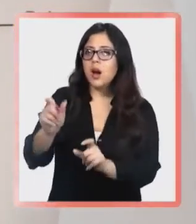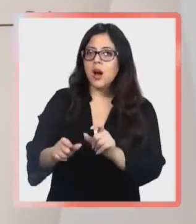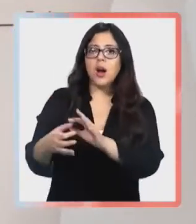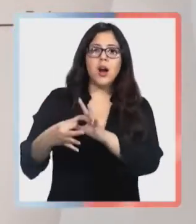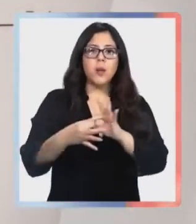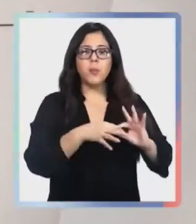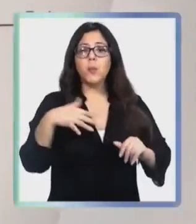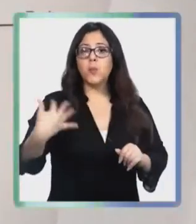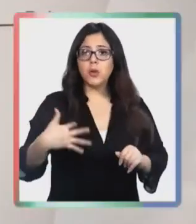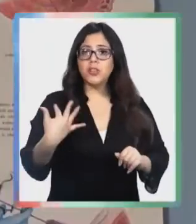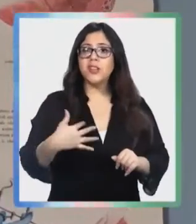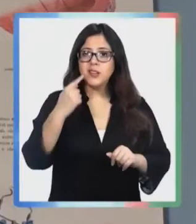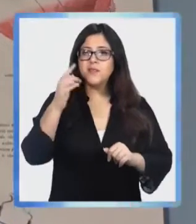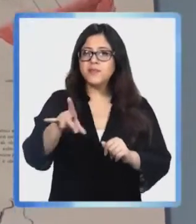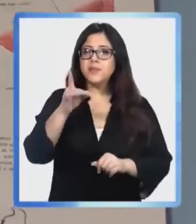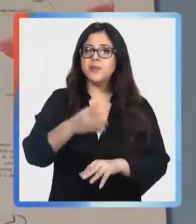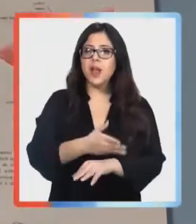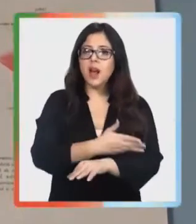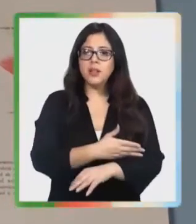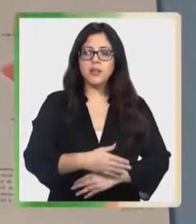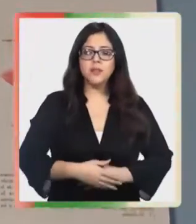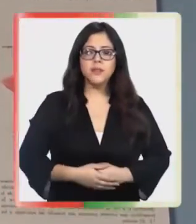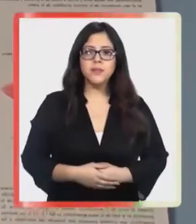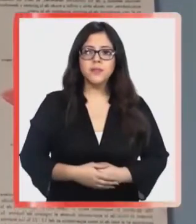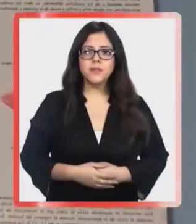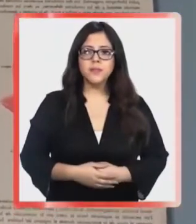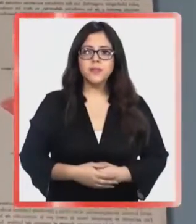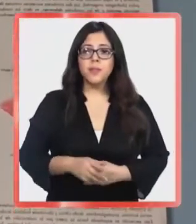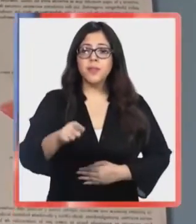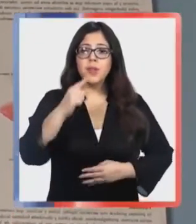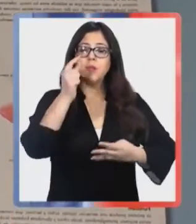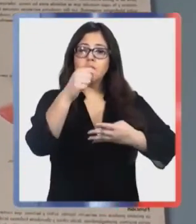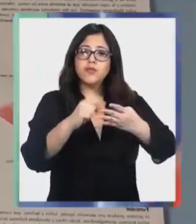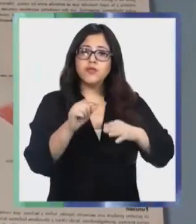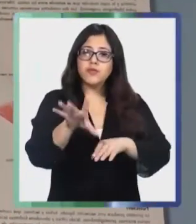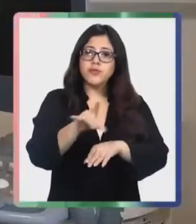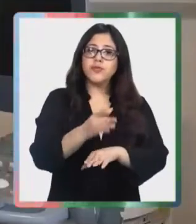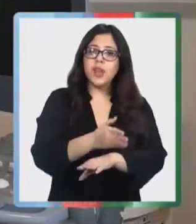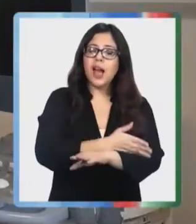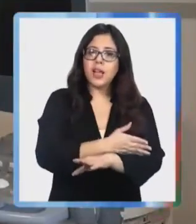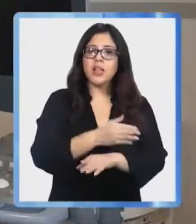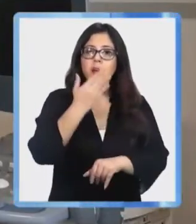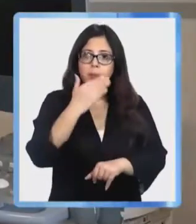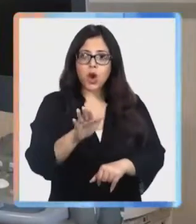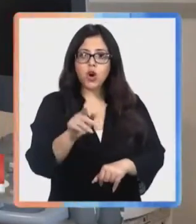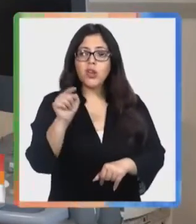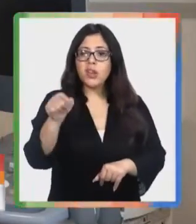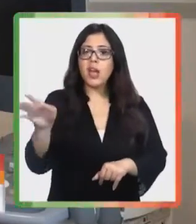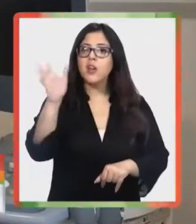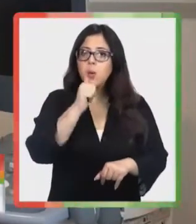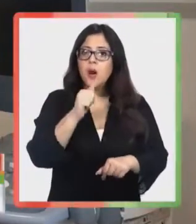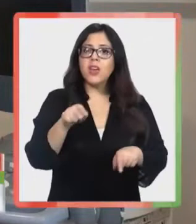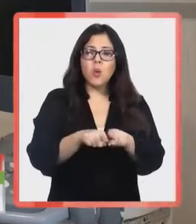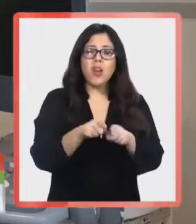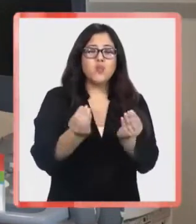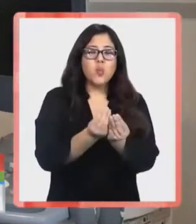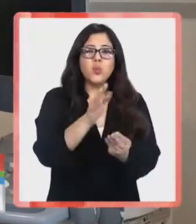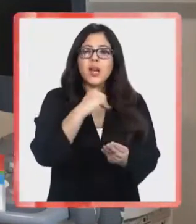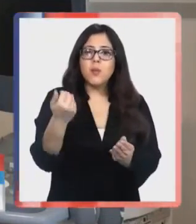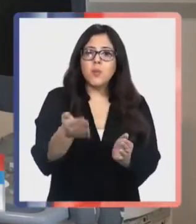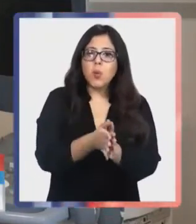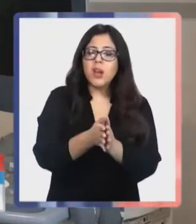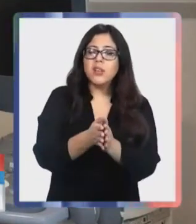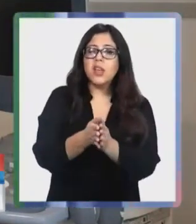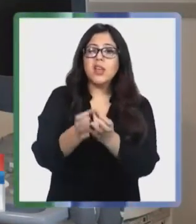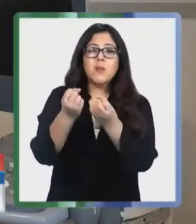sobre la importancia de la detección precoz el diagnóstico precoz sea mejor que no tengamos tantas muertes no